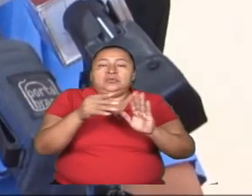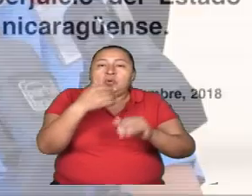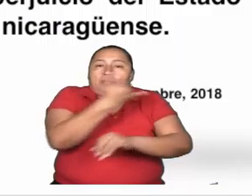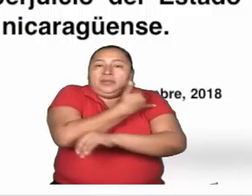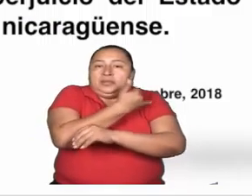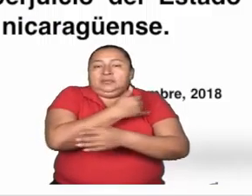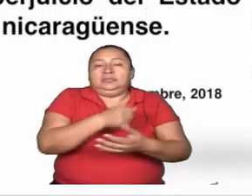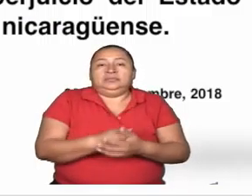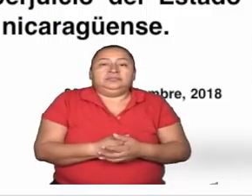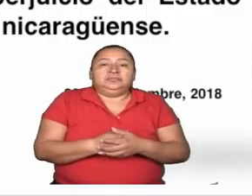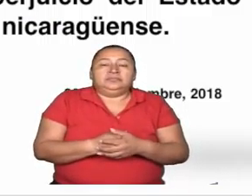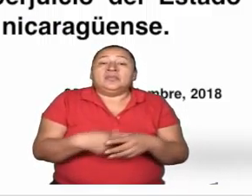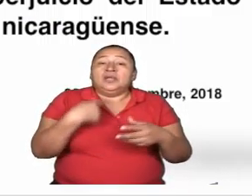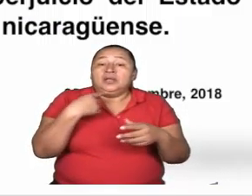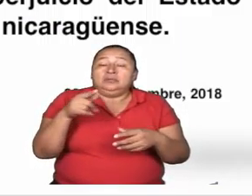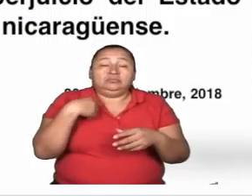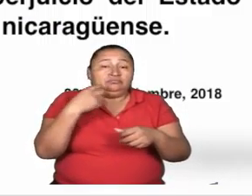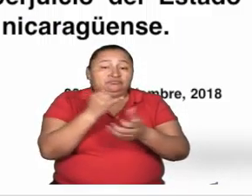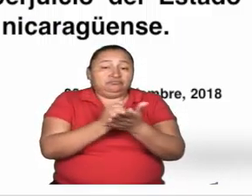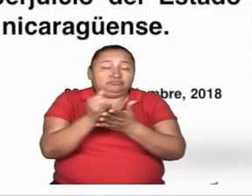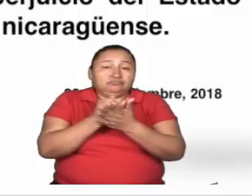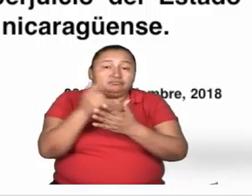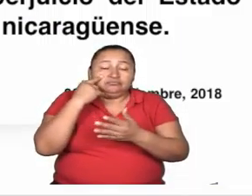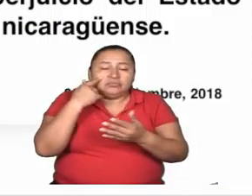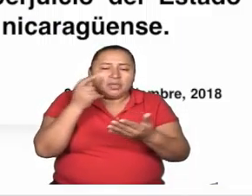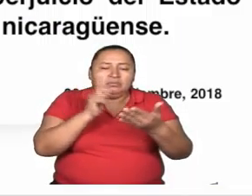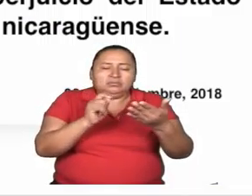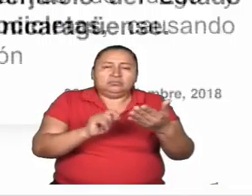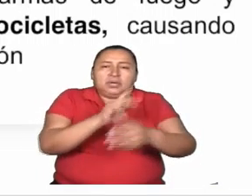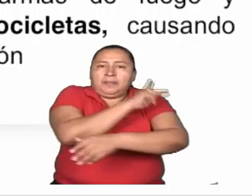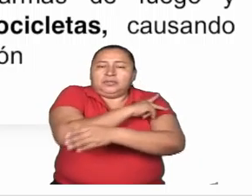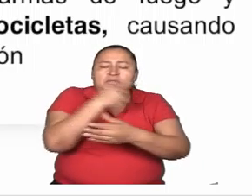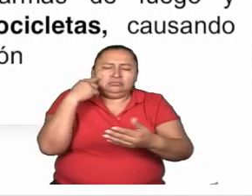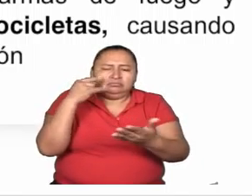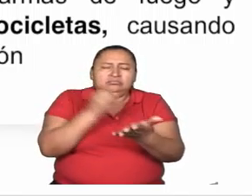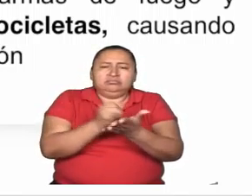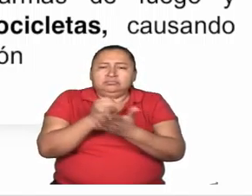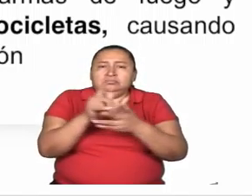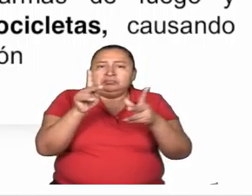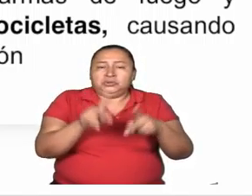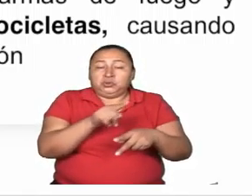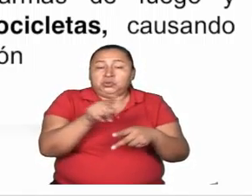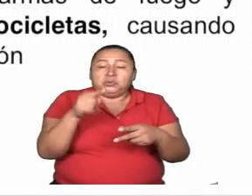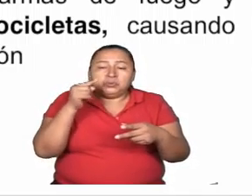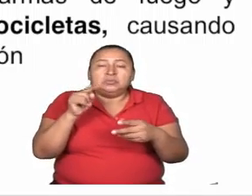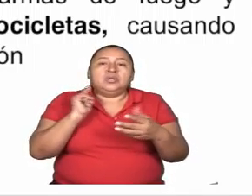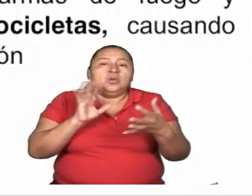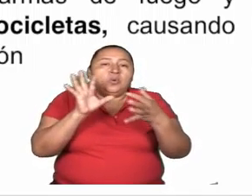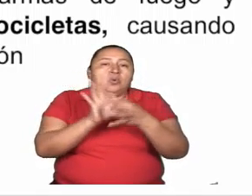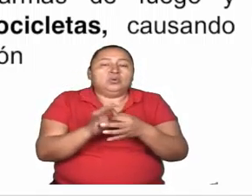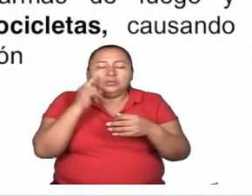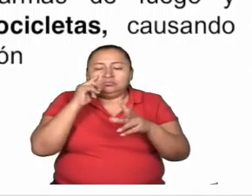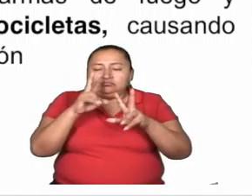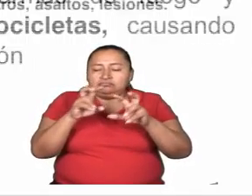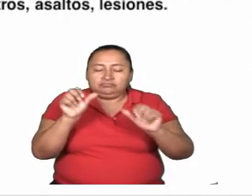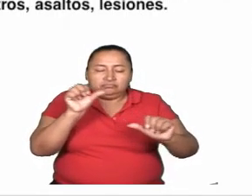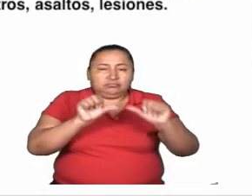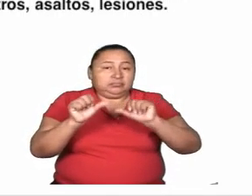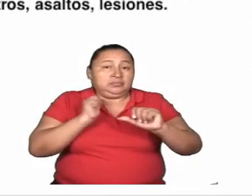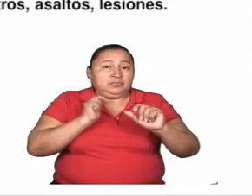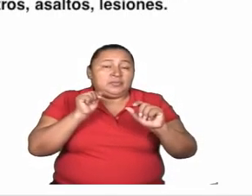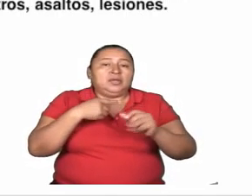hospitalario. Las inspecciones y pruebas levantadas por el cuerpo policial contra el referido terrorista, junto al peritaje químico de